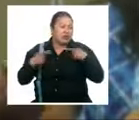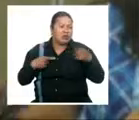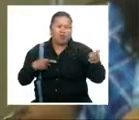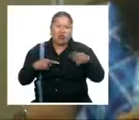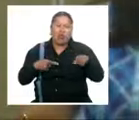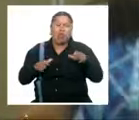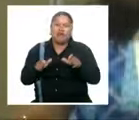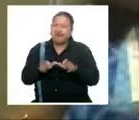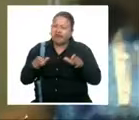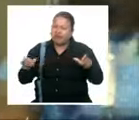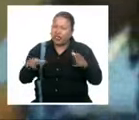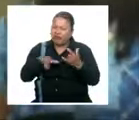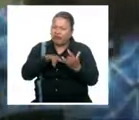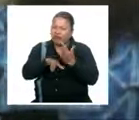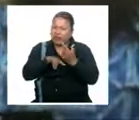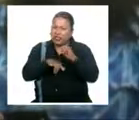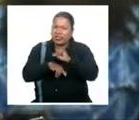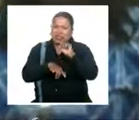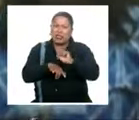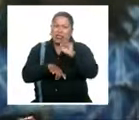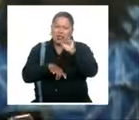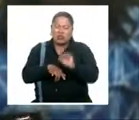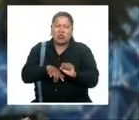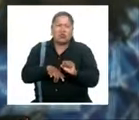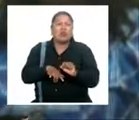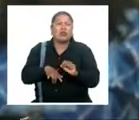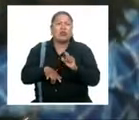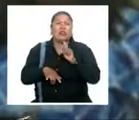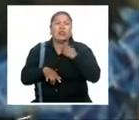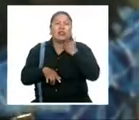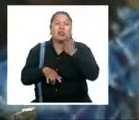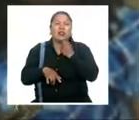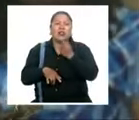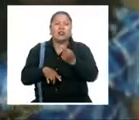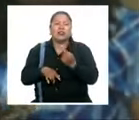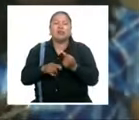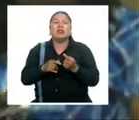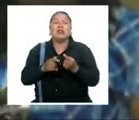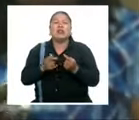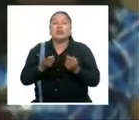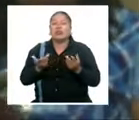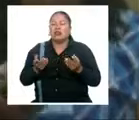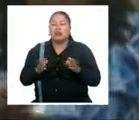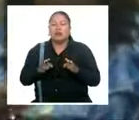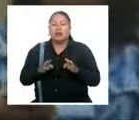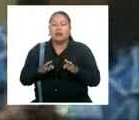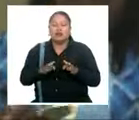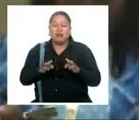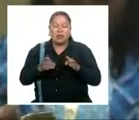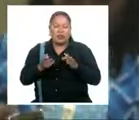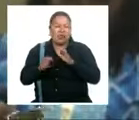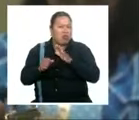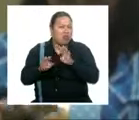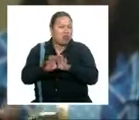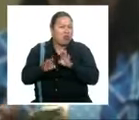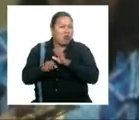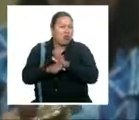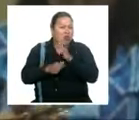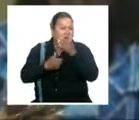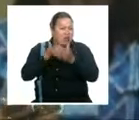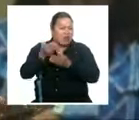bloquearon la carretera en la Sierra Sur. Mencionar los avances que se tienen o cuáles fueron los avances que se